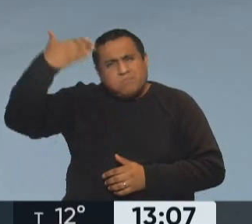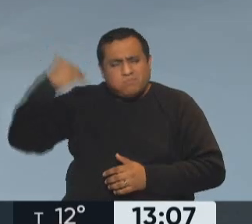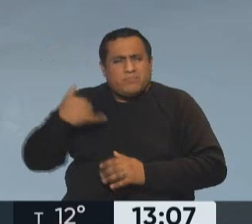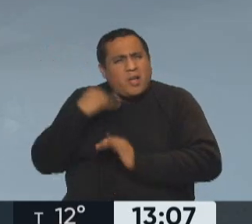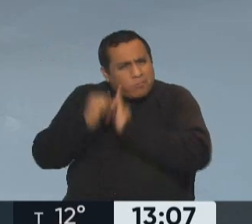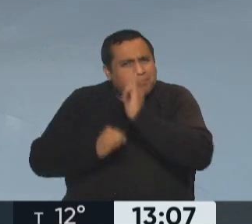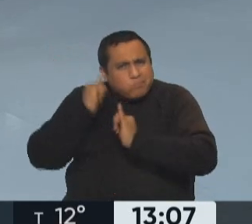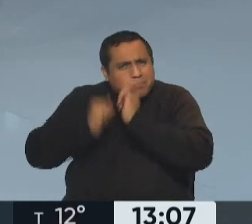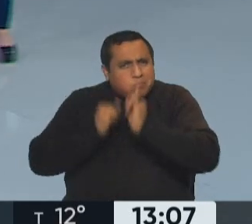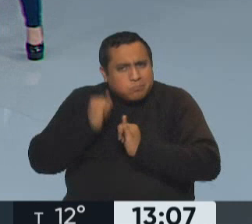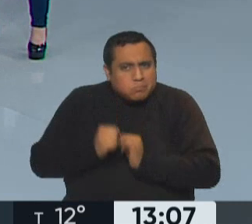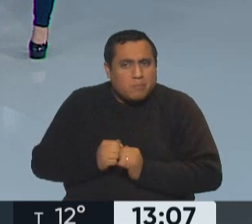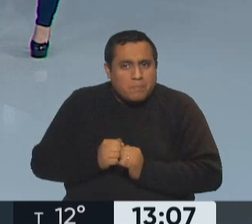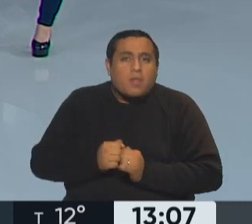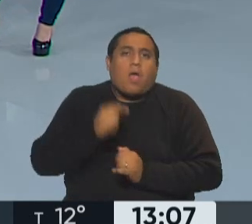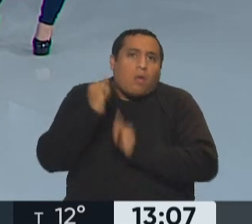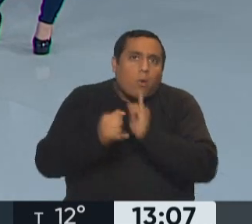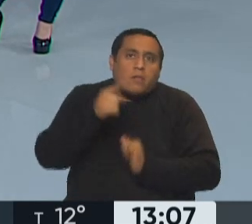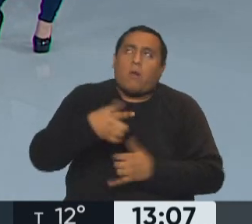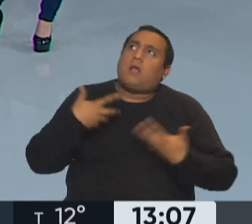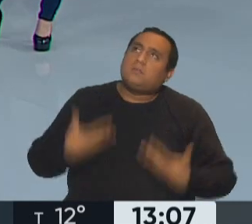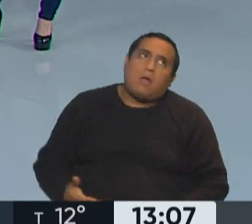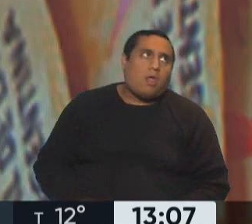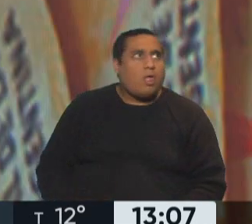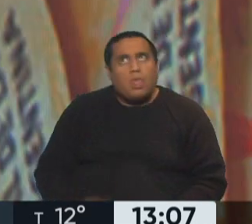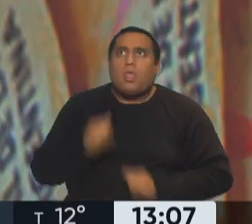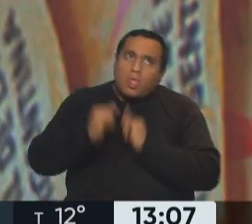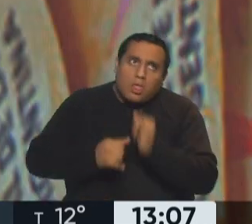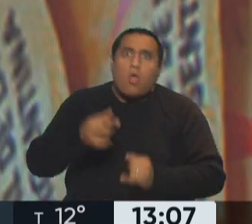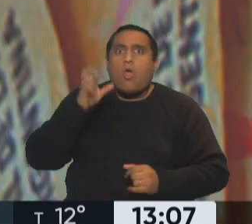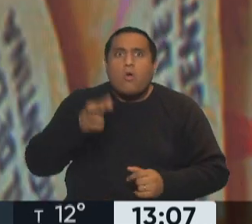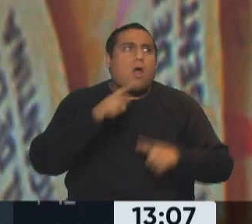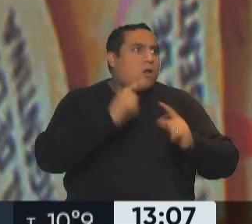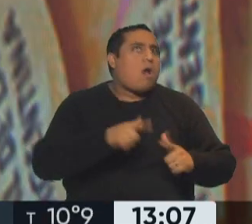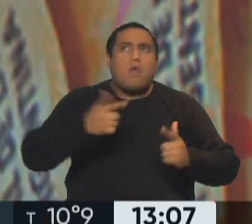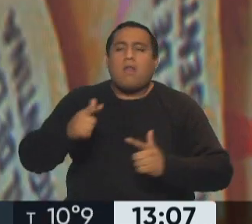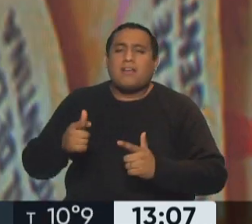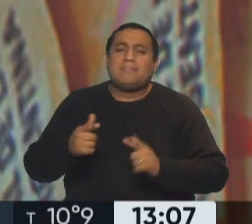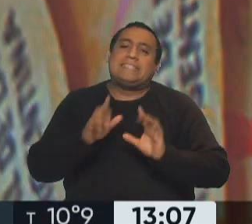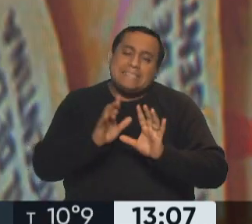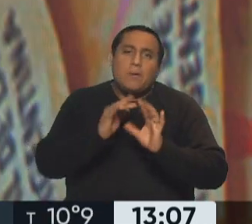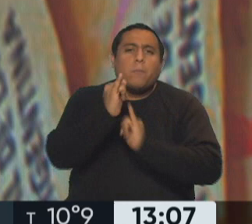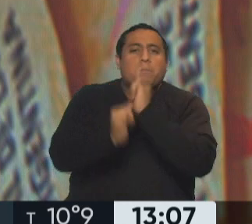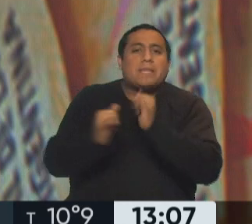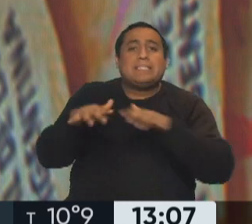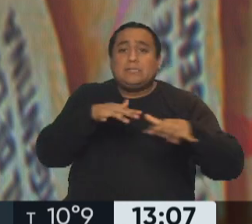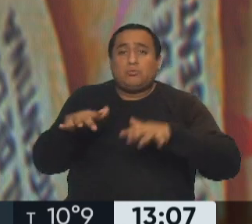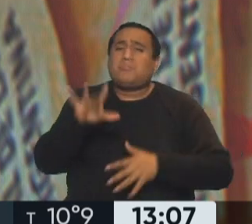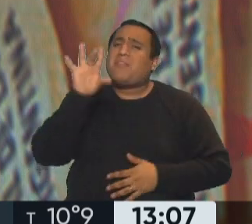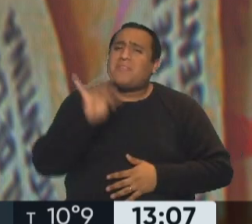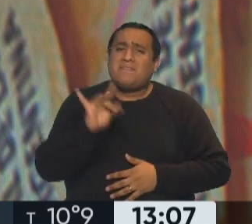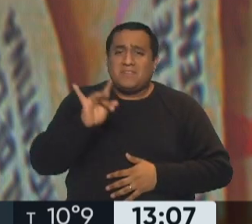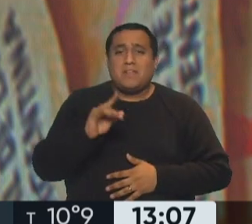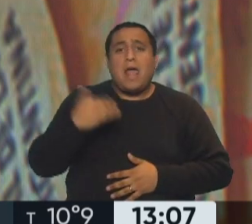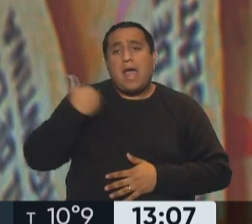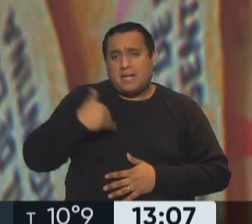diciendo. Acá quizás hasta están cansados de escucharme hablar de la escasez de dólares. Hay una situación complicada. Ya la